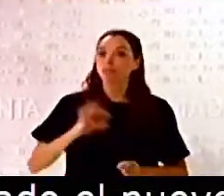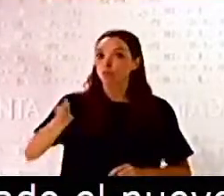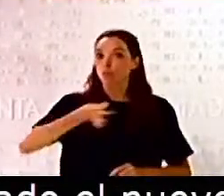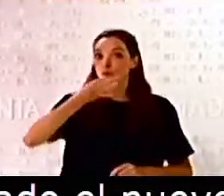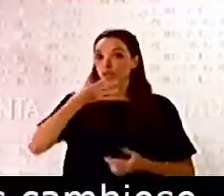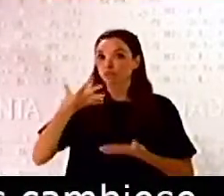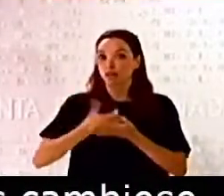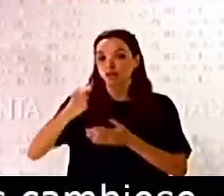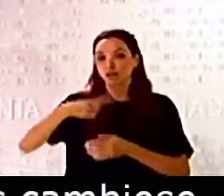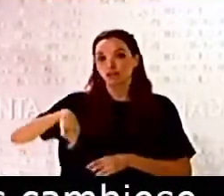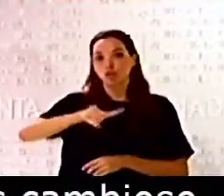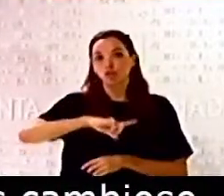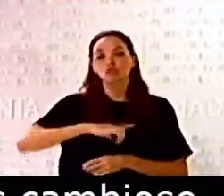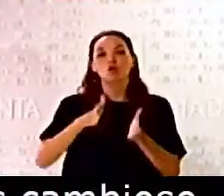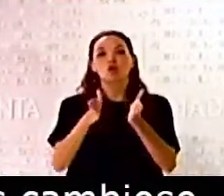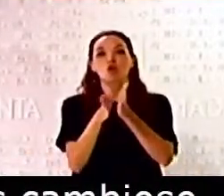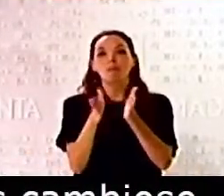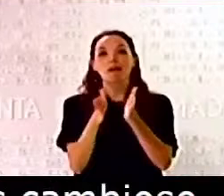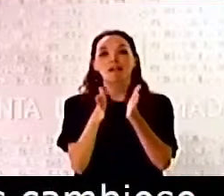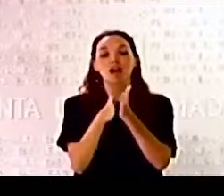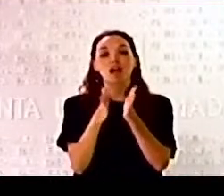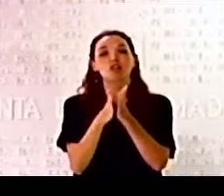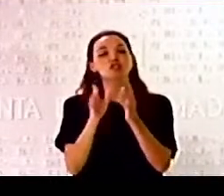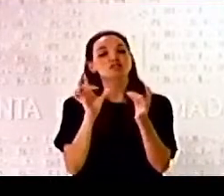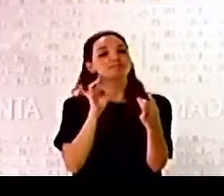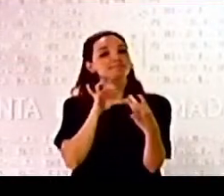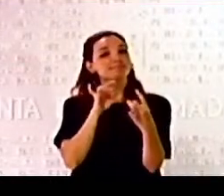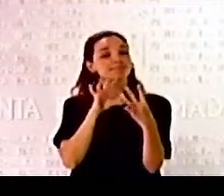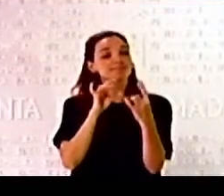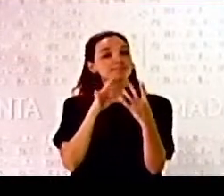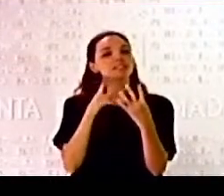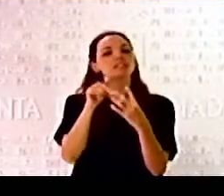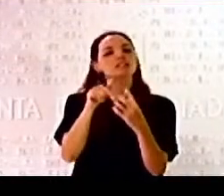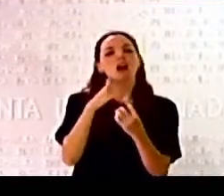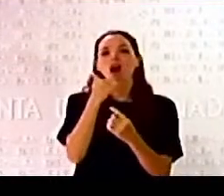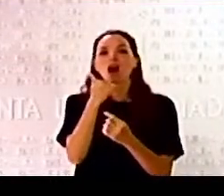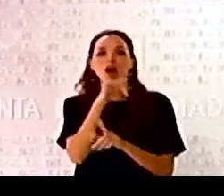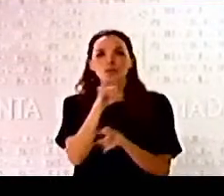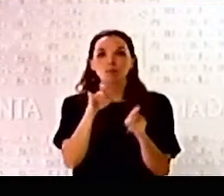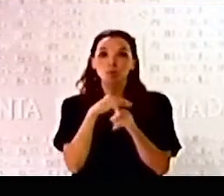A todos. ¿Los compañeros que están conectados de manera telemática tienen alguna pregunta?